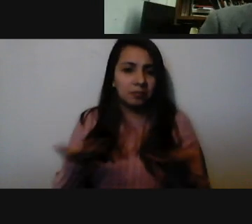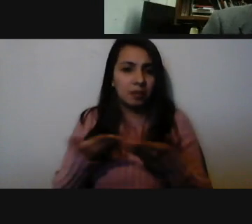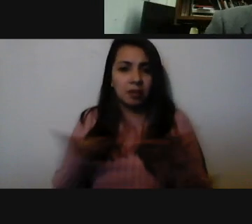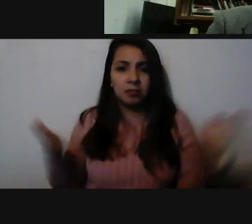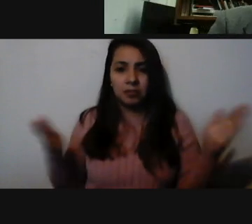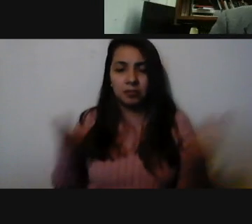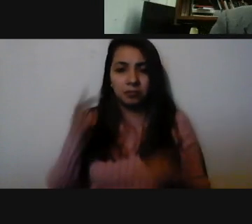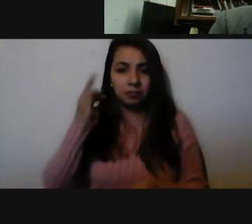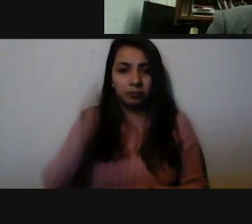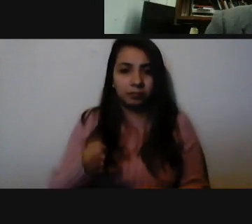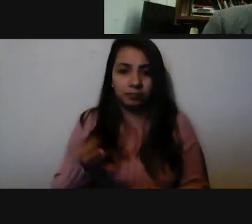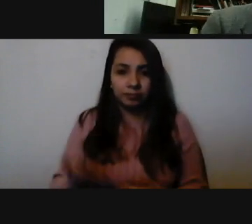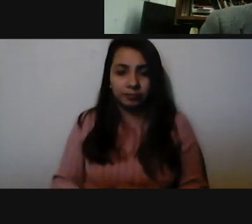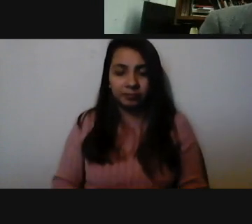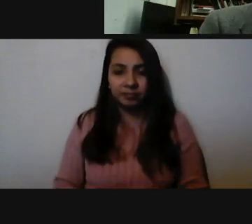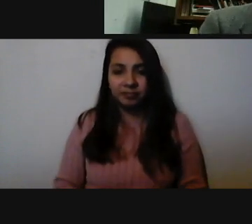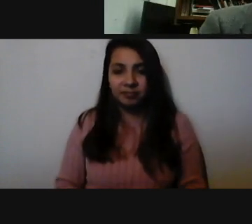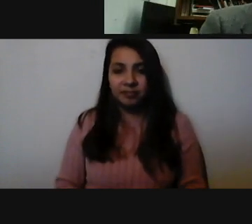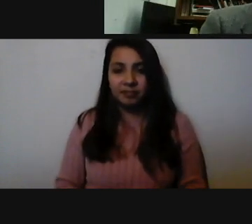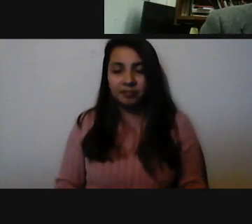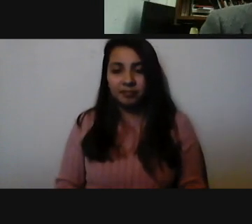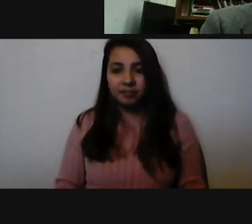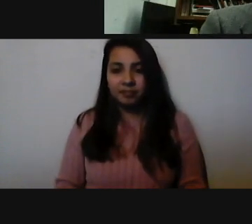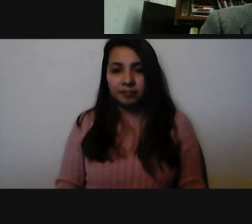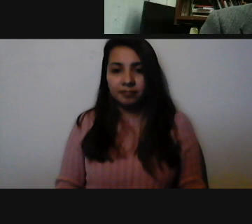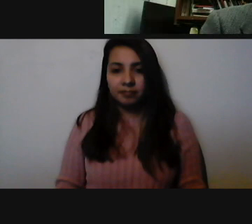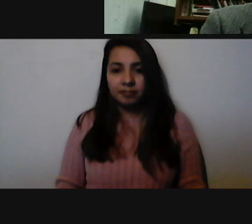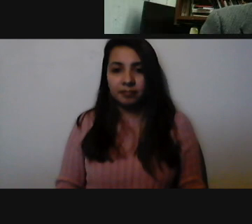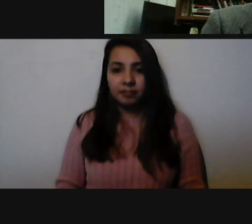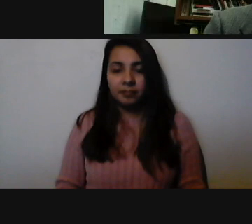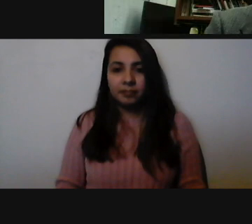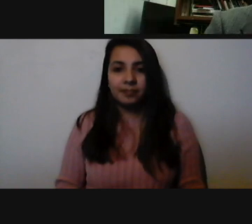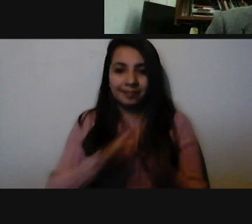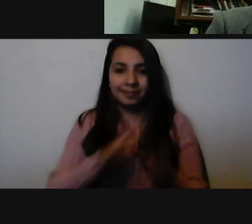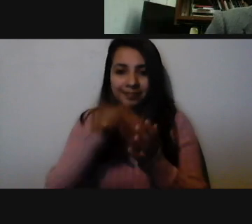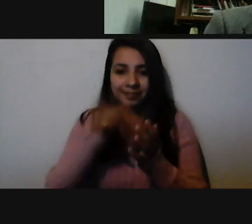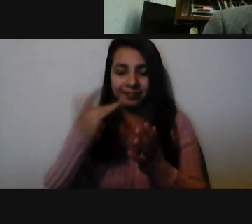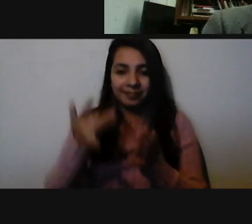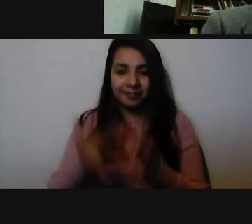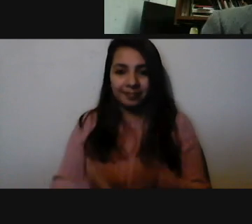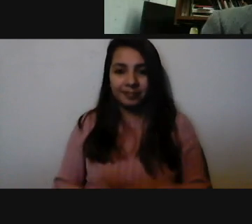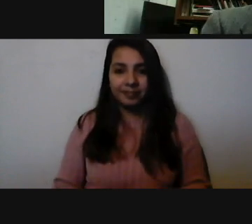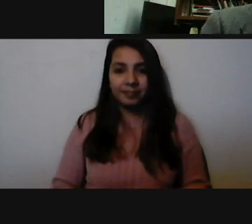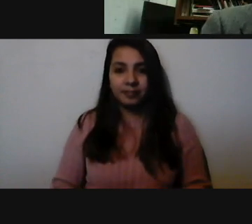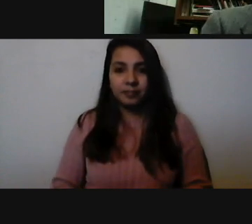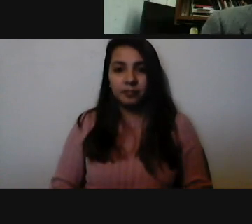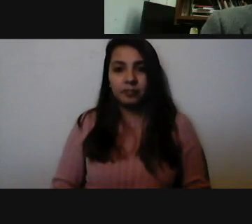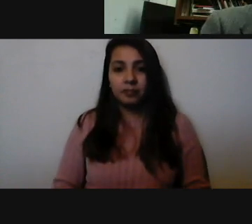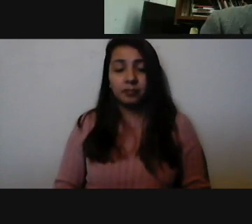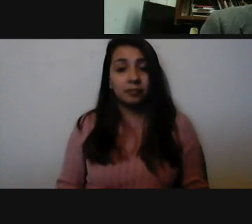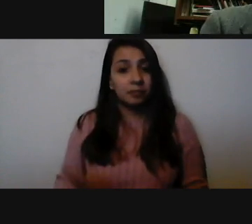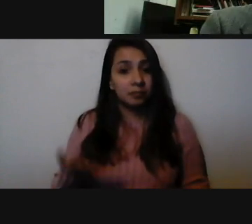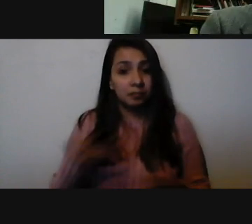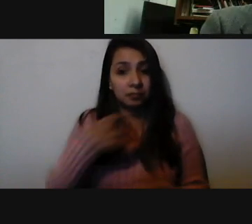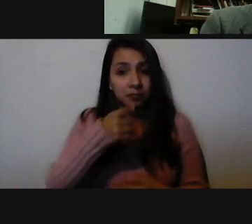estamos abiertos a las diferentes colaboraciones con nuestros muy queridos y queridas colegas, como ustedes.